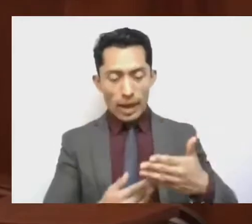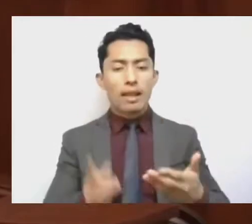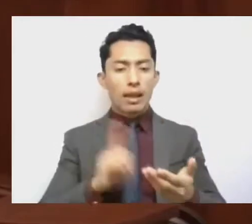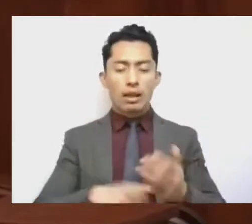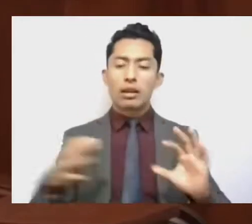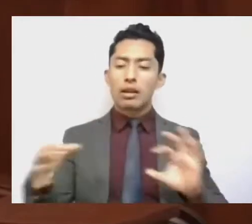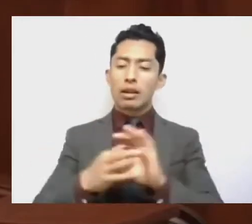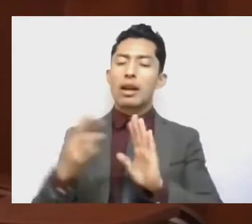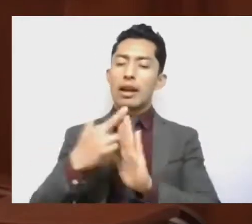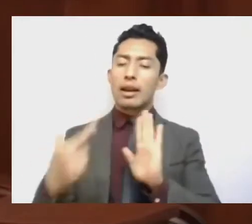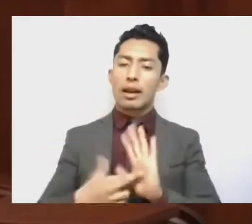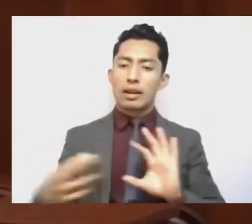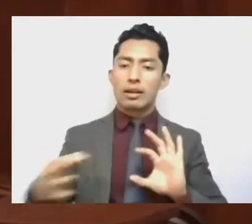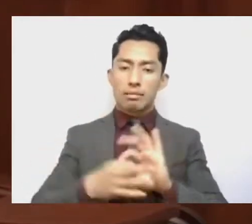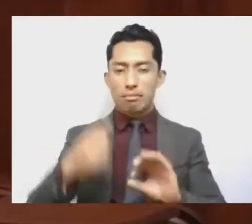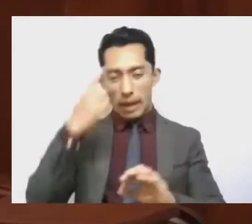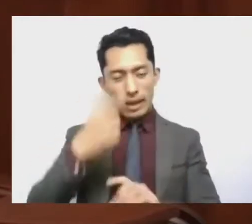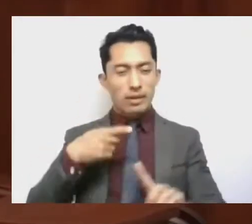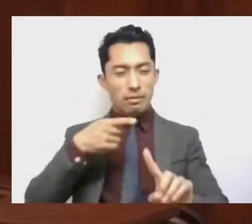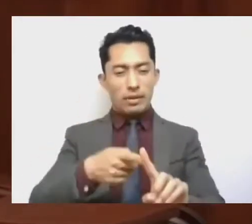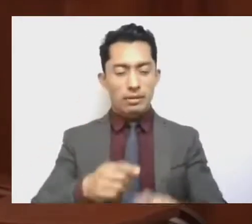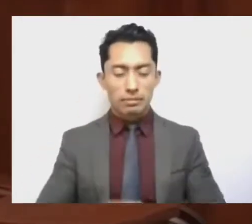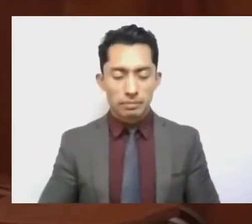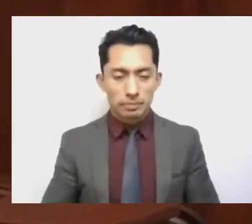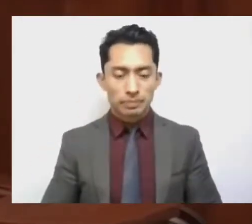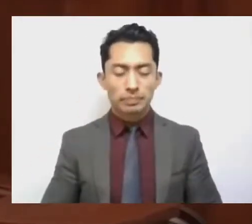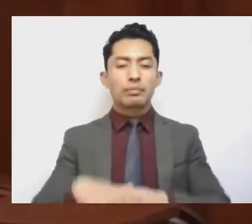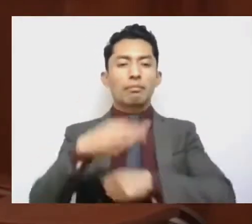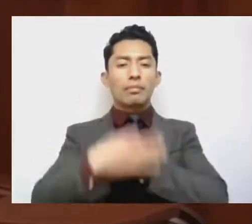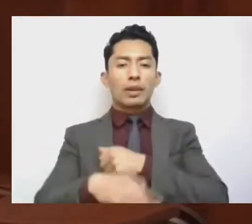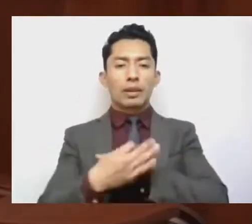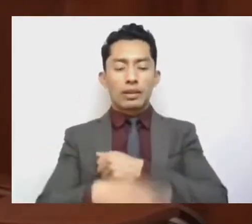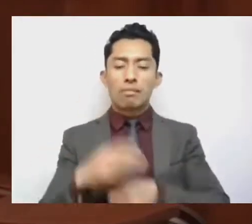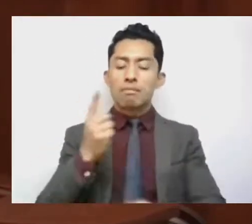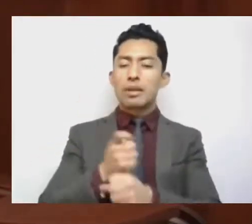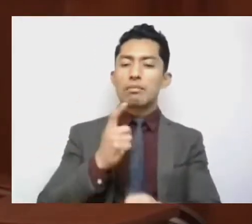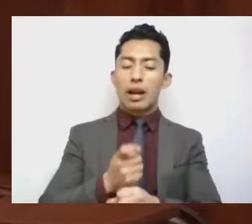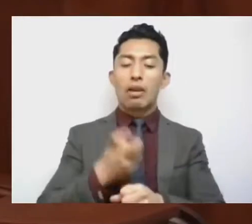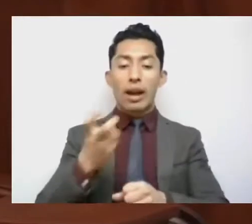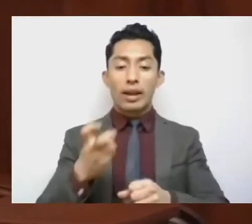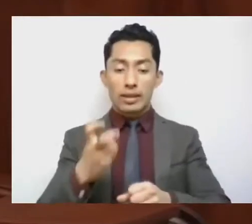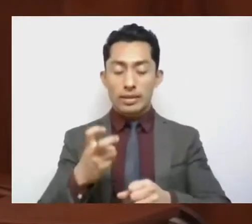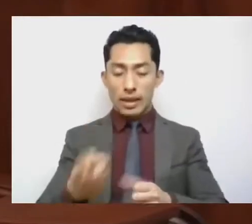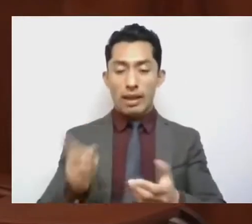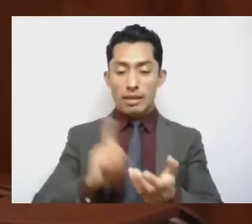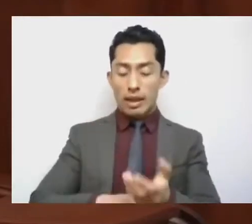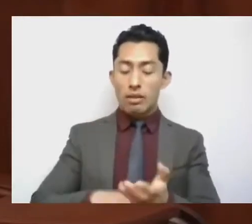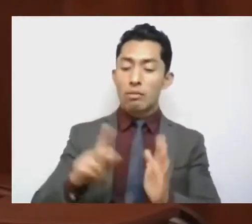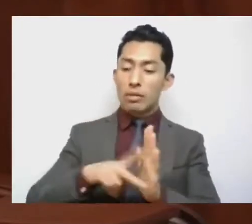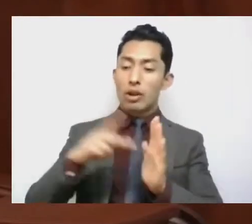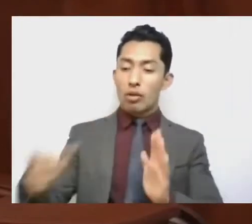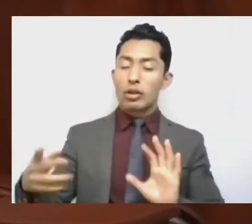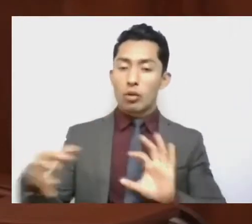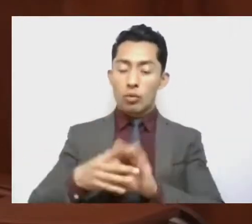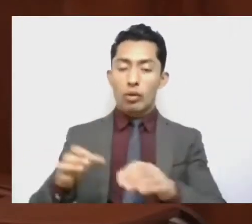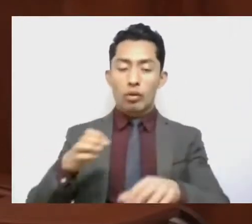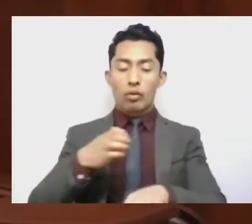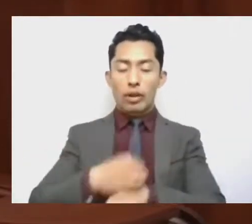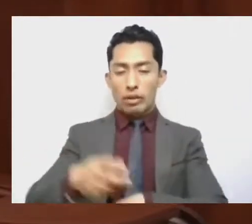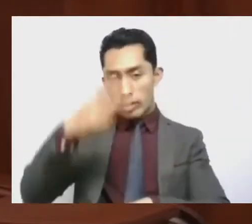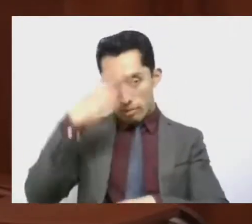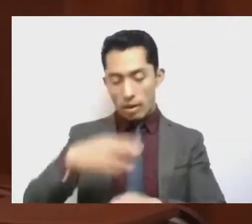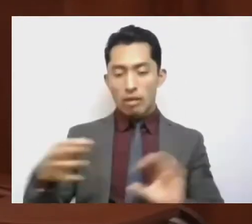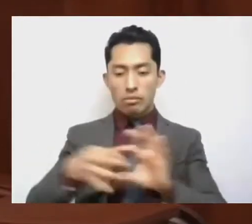se emita para este fin. Transitorios. Primero, públicase en el presente decreto en el periódico oficial Gaceta de